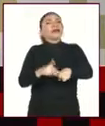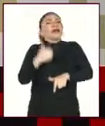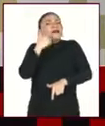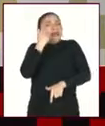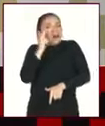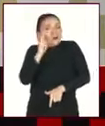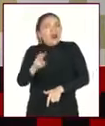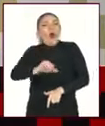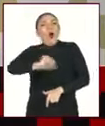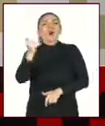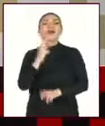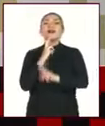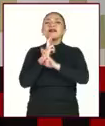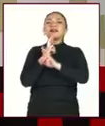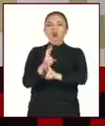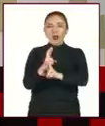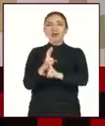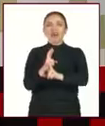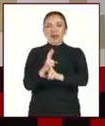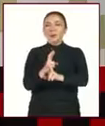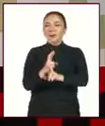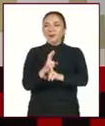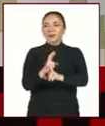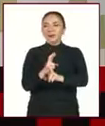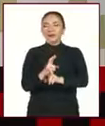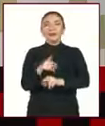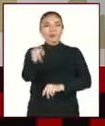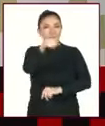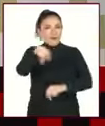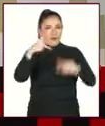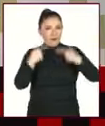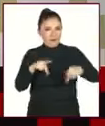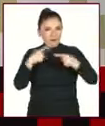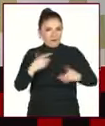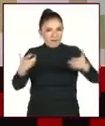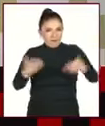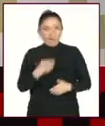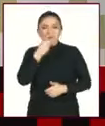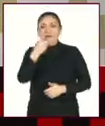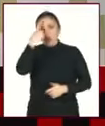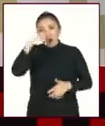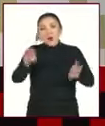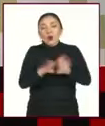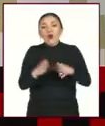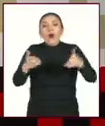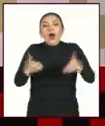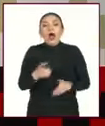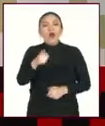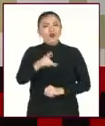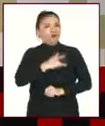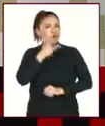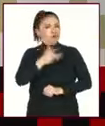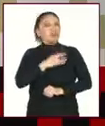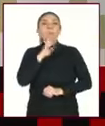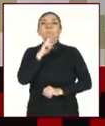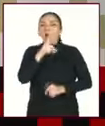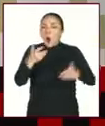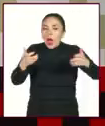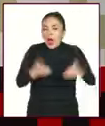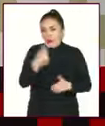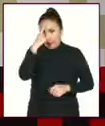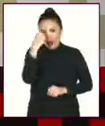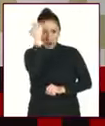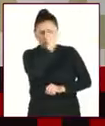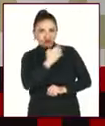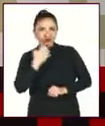la respuesta que nos dio nuestra audiencia sobre el procedimiento que consideran adecuado para evaluar